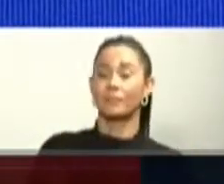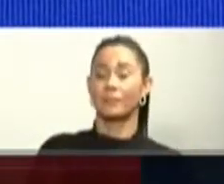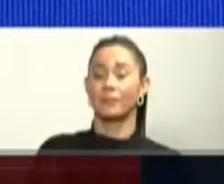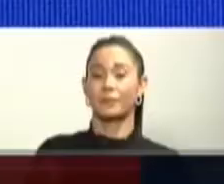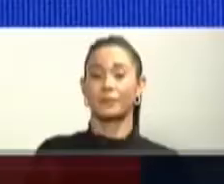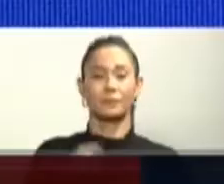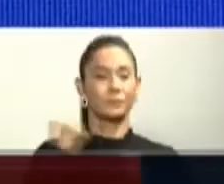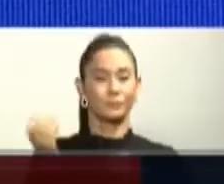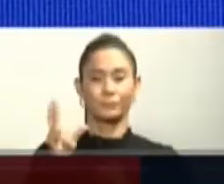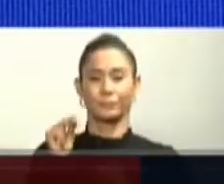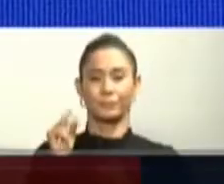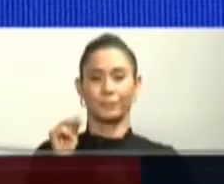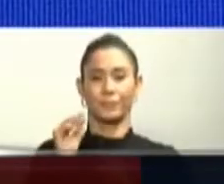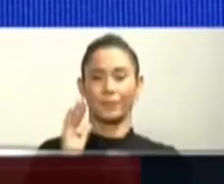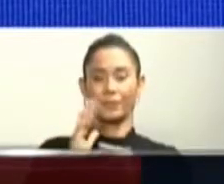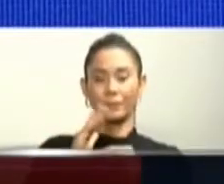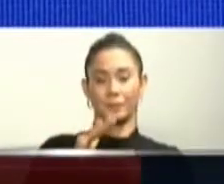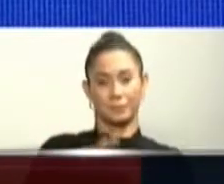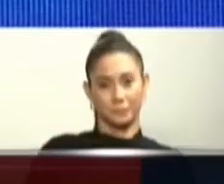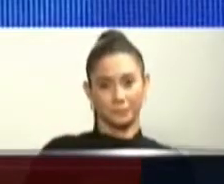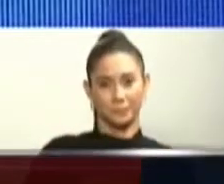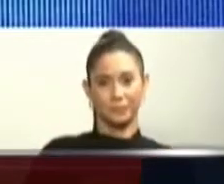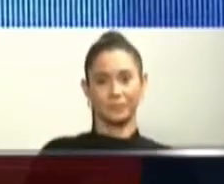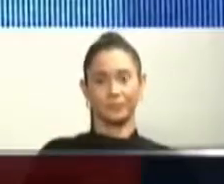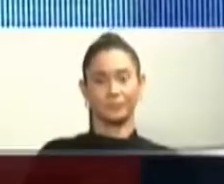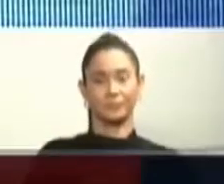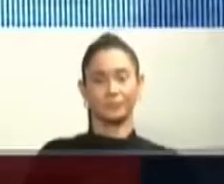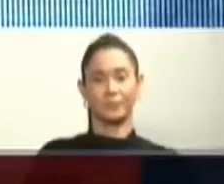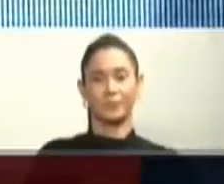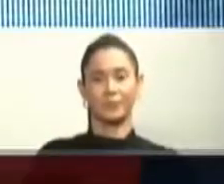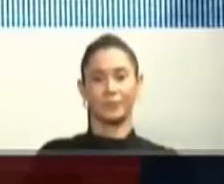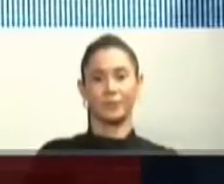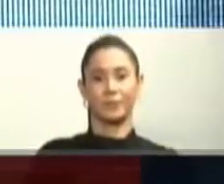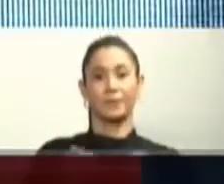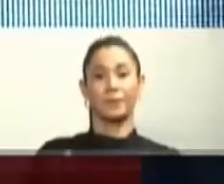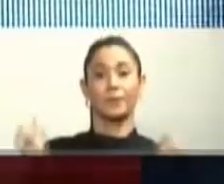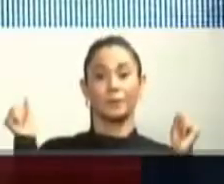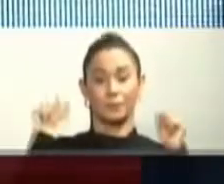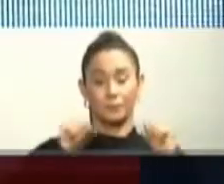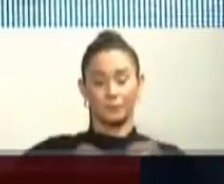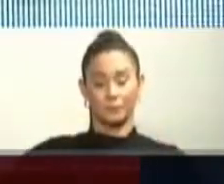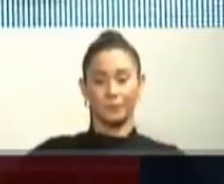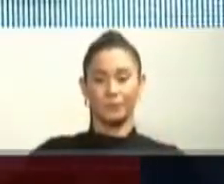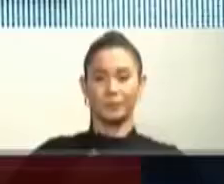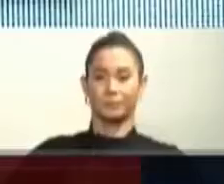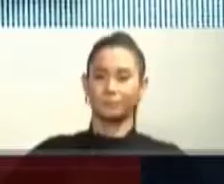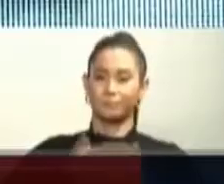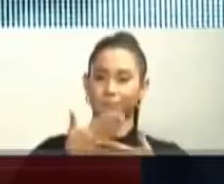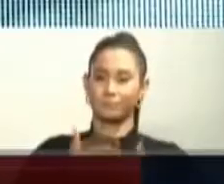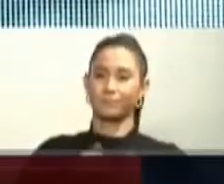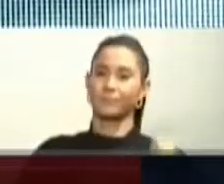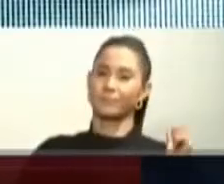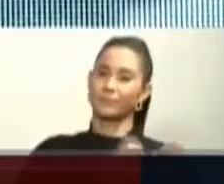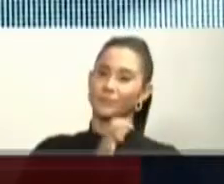vigorosa, puedan dejarme expresar la emoción que